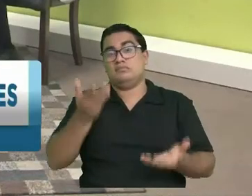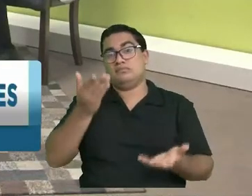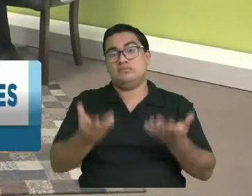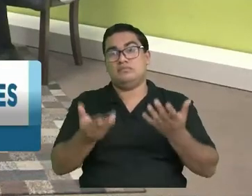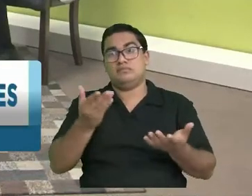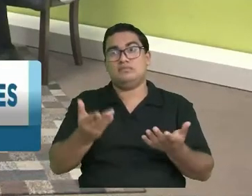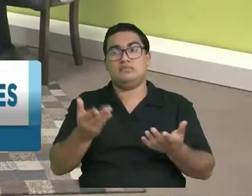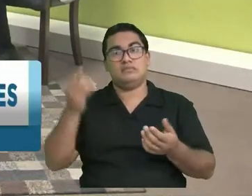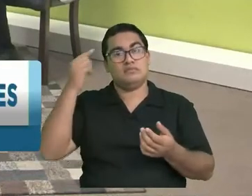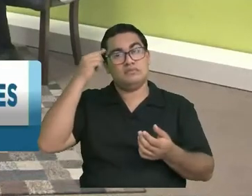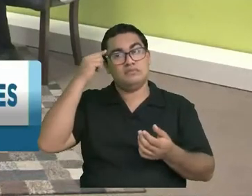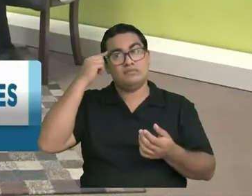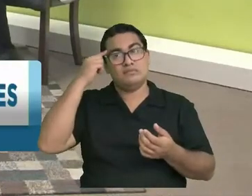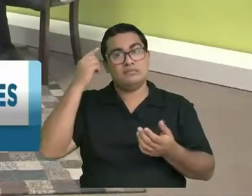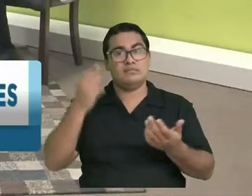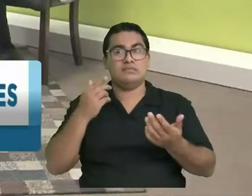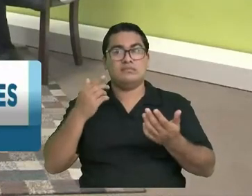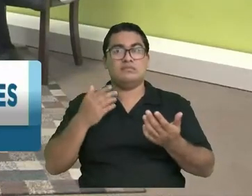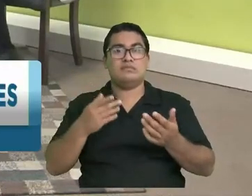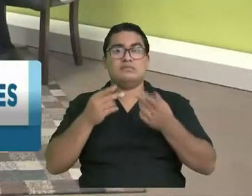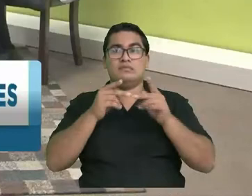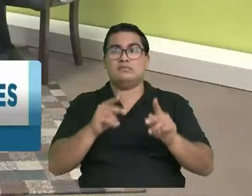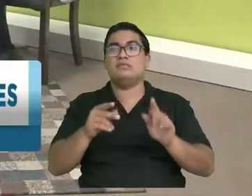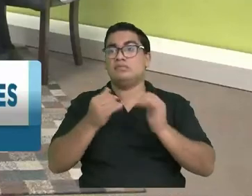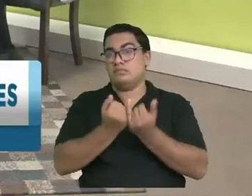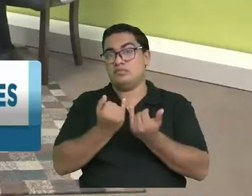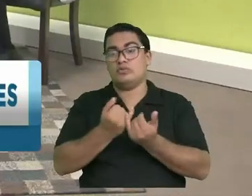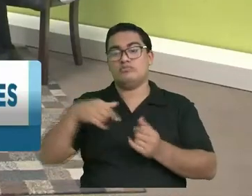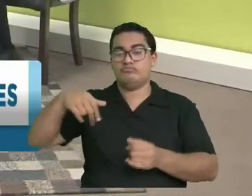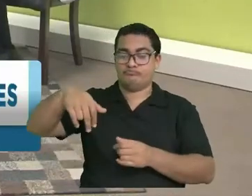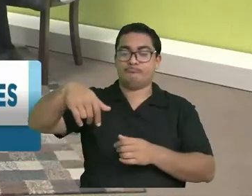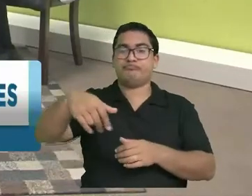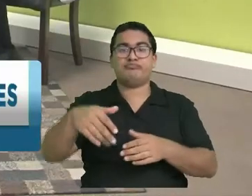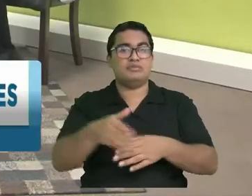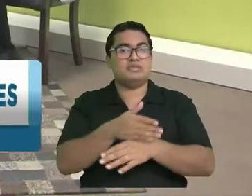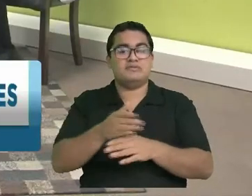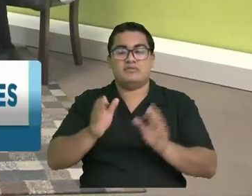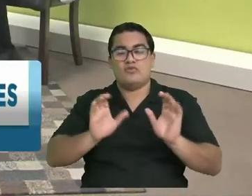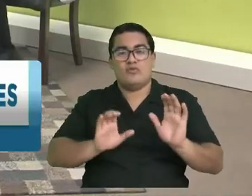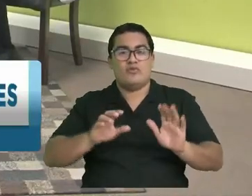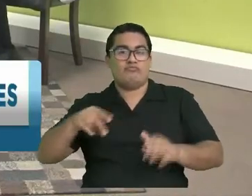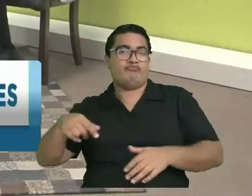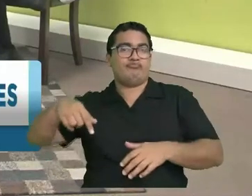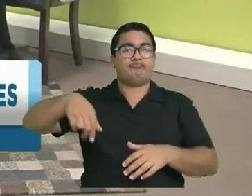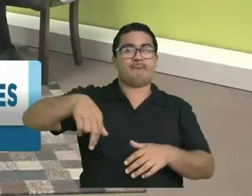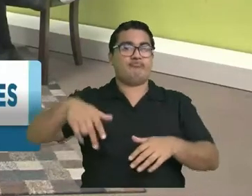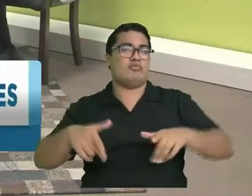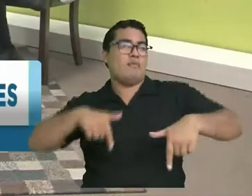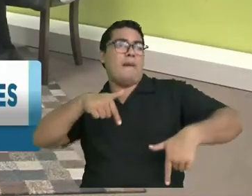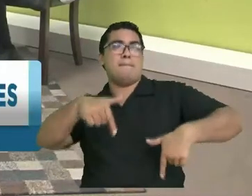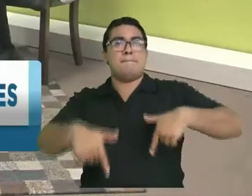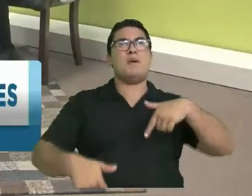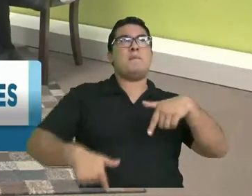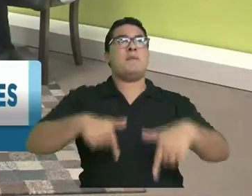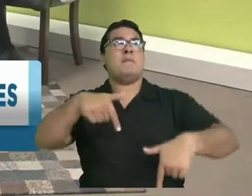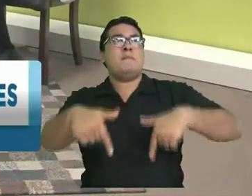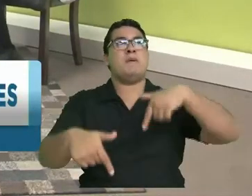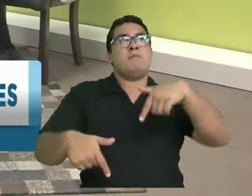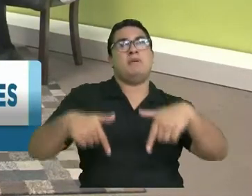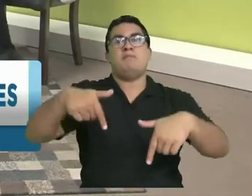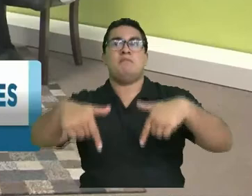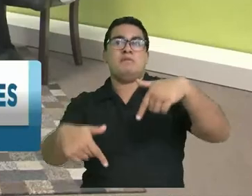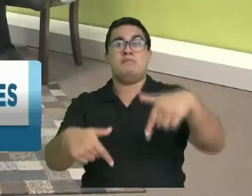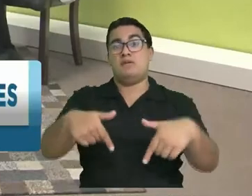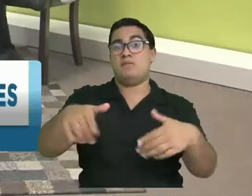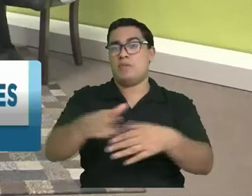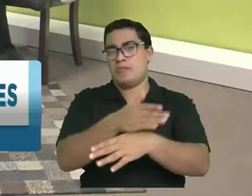se considera que es en estado estático, también la marcha tiene un estado de postura. Por o sea, al caminar. Así es, por eso es que todos nos vemos diferentes al